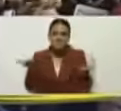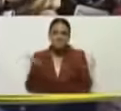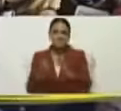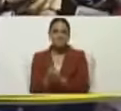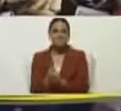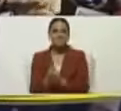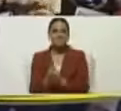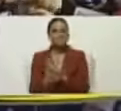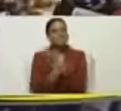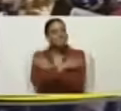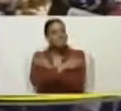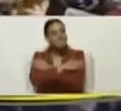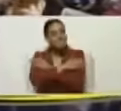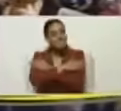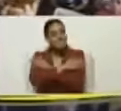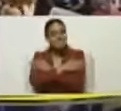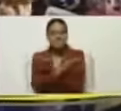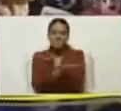solidario,